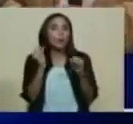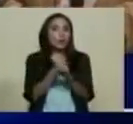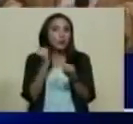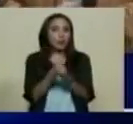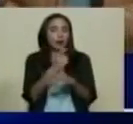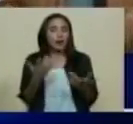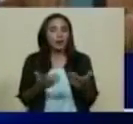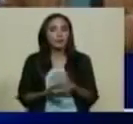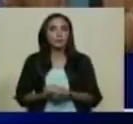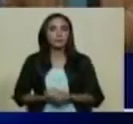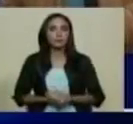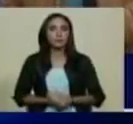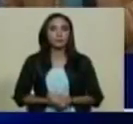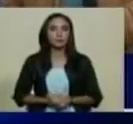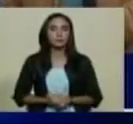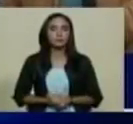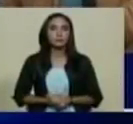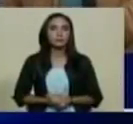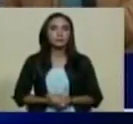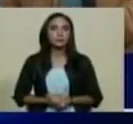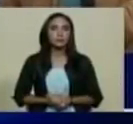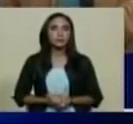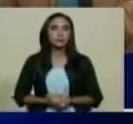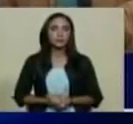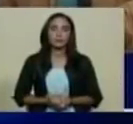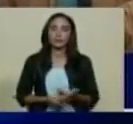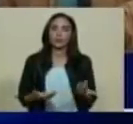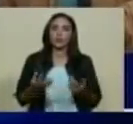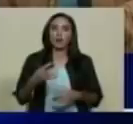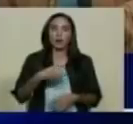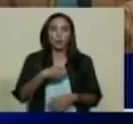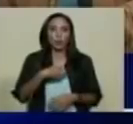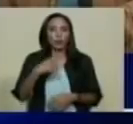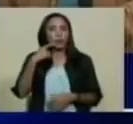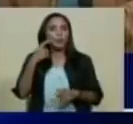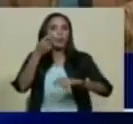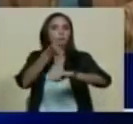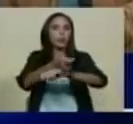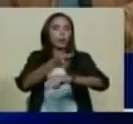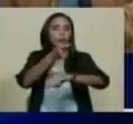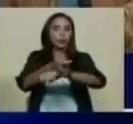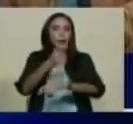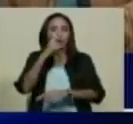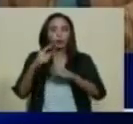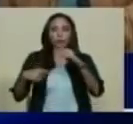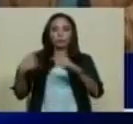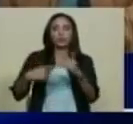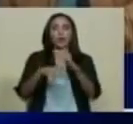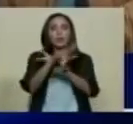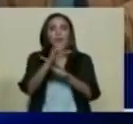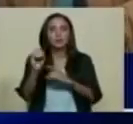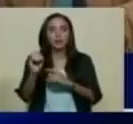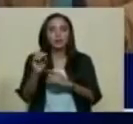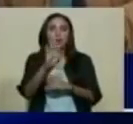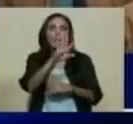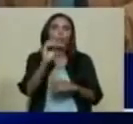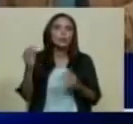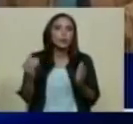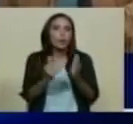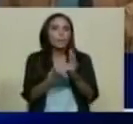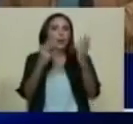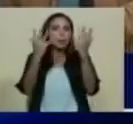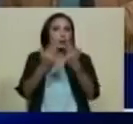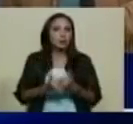lo insisto. No puede ser que el país siga graduando anualmente 300, 400 mil